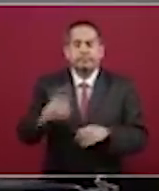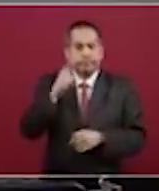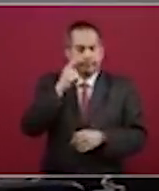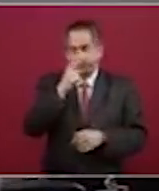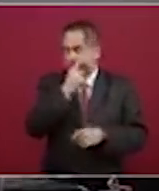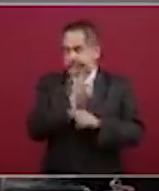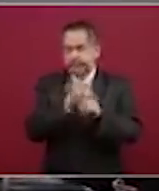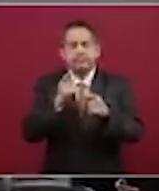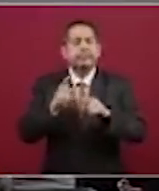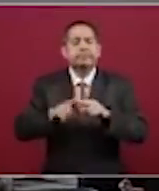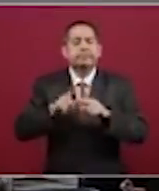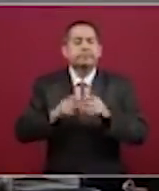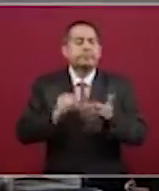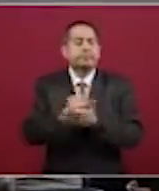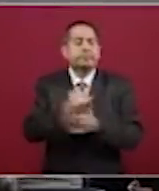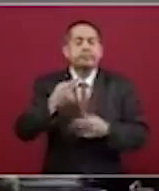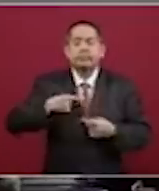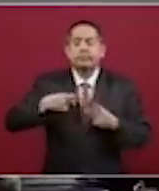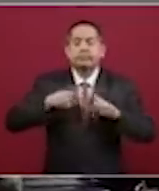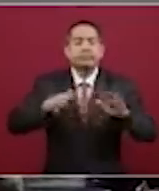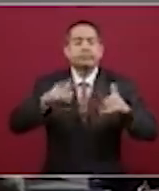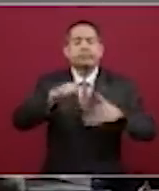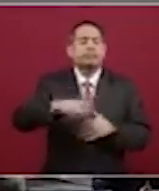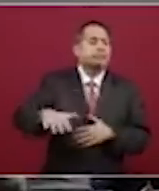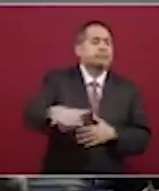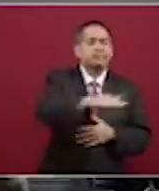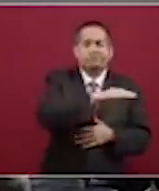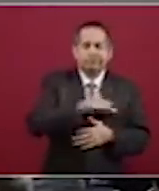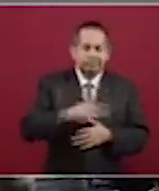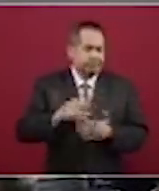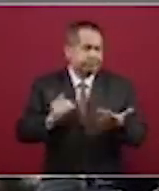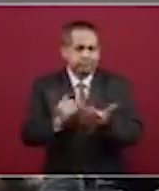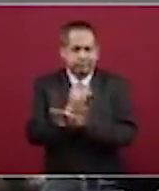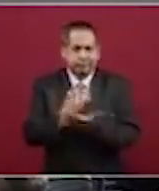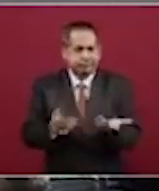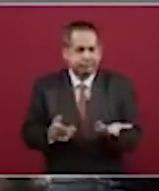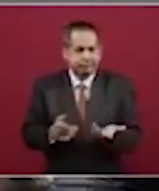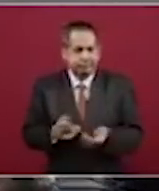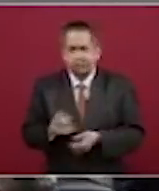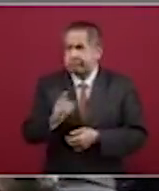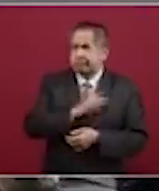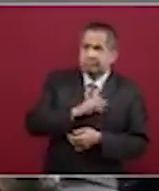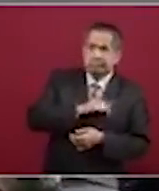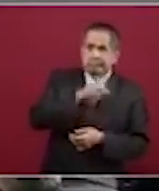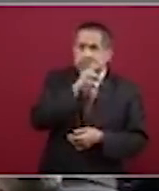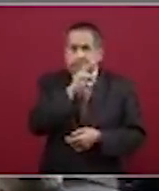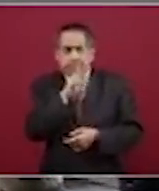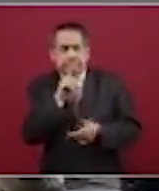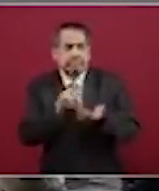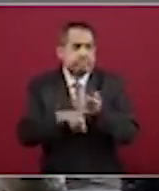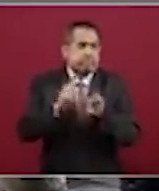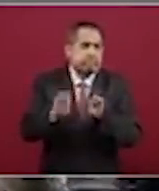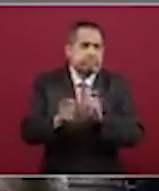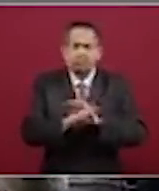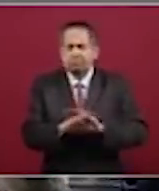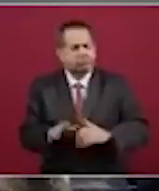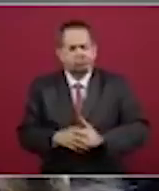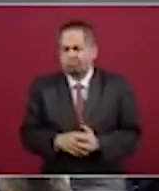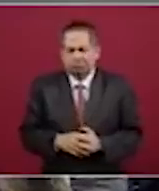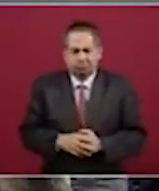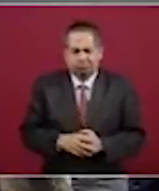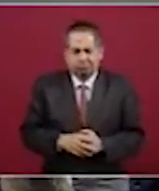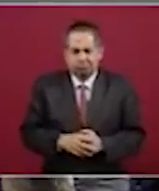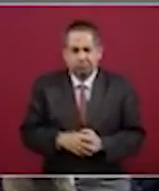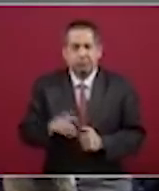son los ciudadanos los que deciden, y no hay que tenerle miedo al pueblo. no ver al